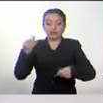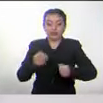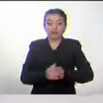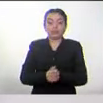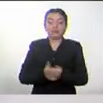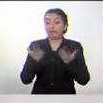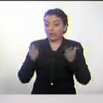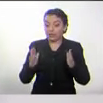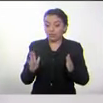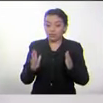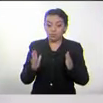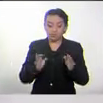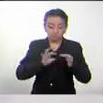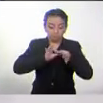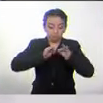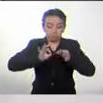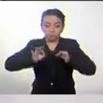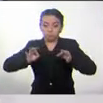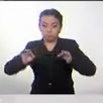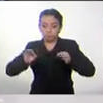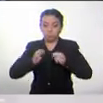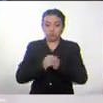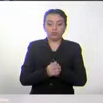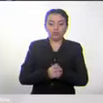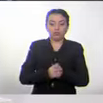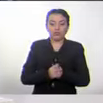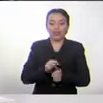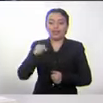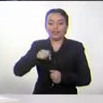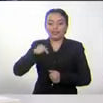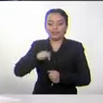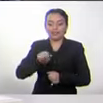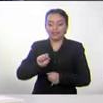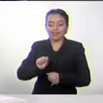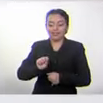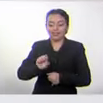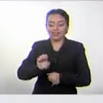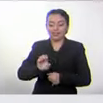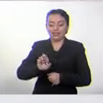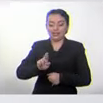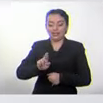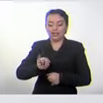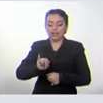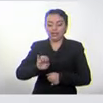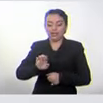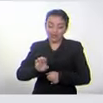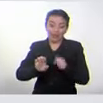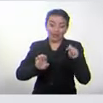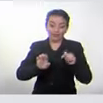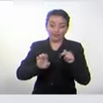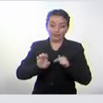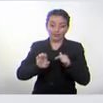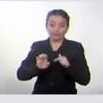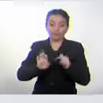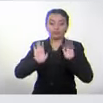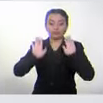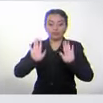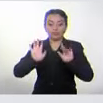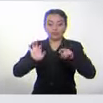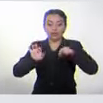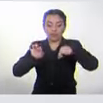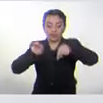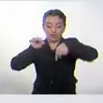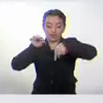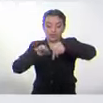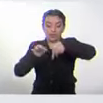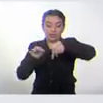resistencia y los 3 LED. Vamos a adicionar otro componente. Vamos a agregar en esta